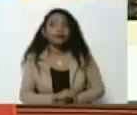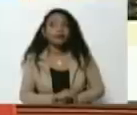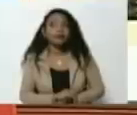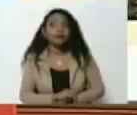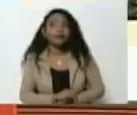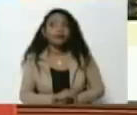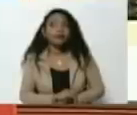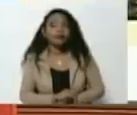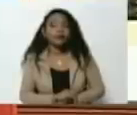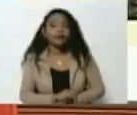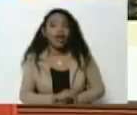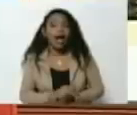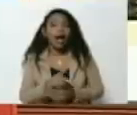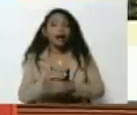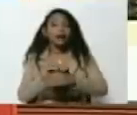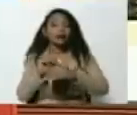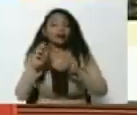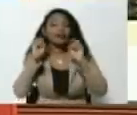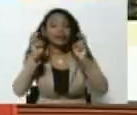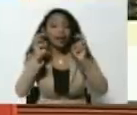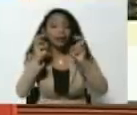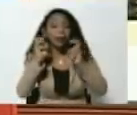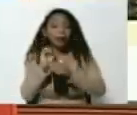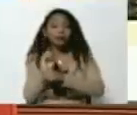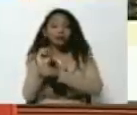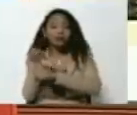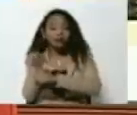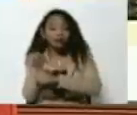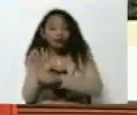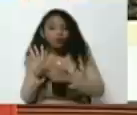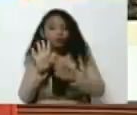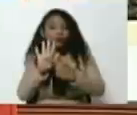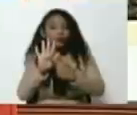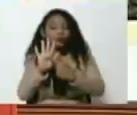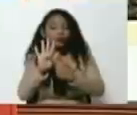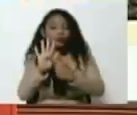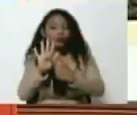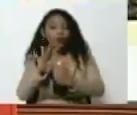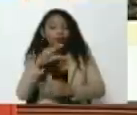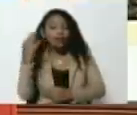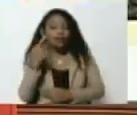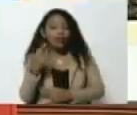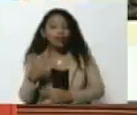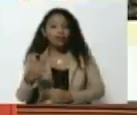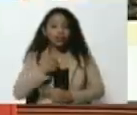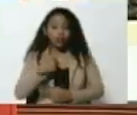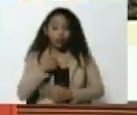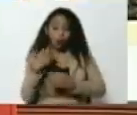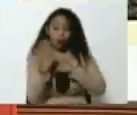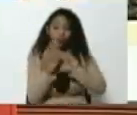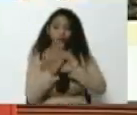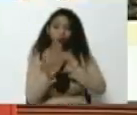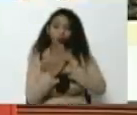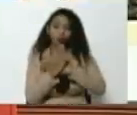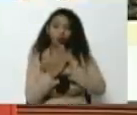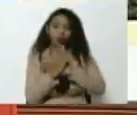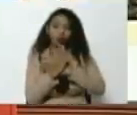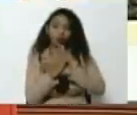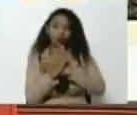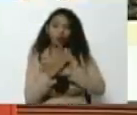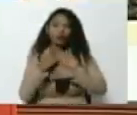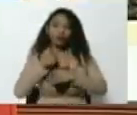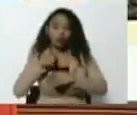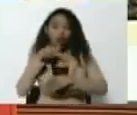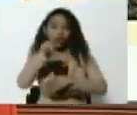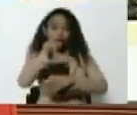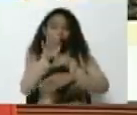Ahí lanzamos un eslogan absolutamente certero. Si yo me cuido, yo te